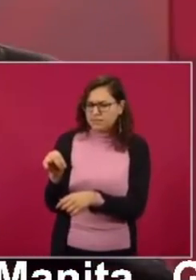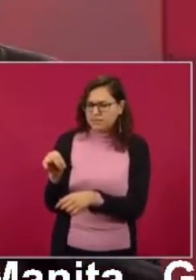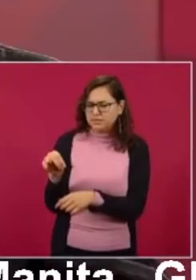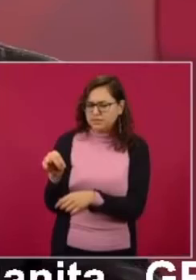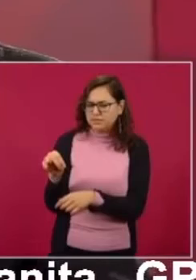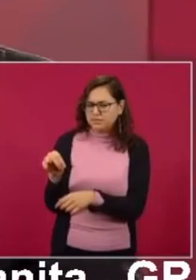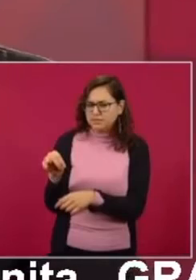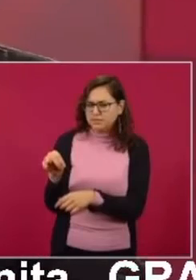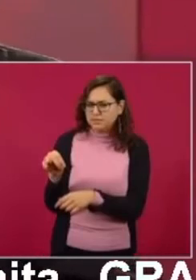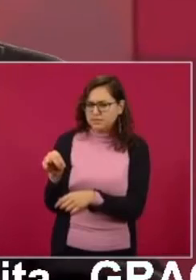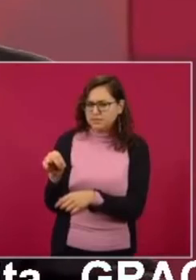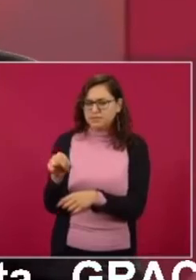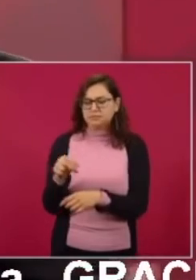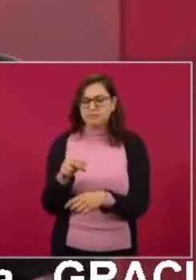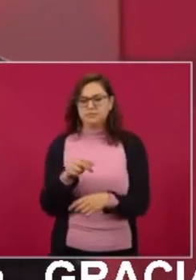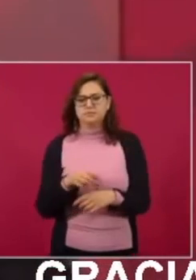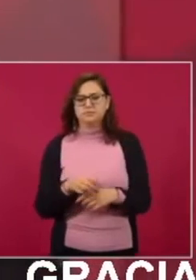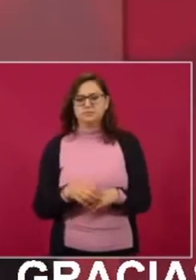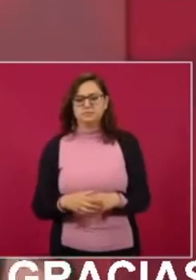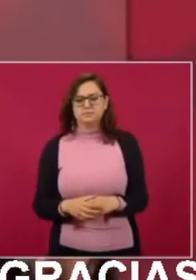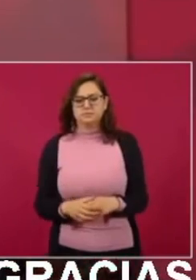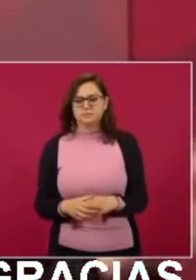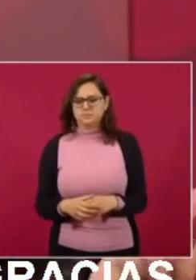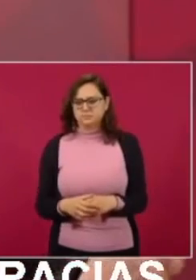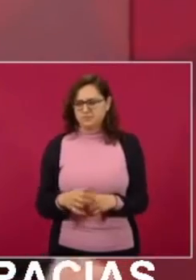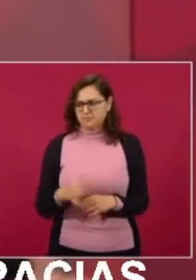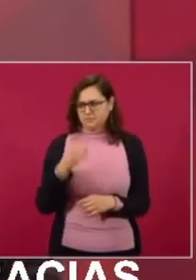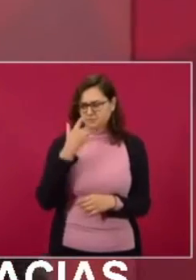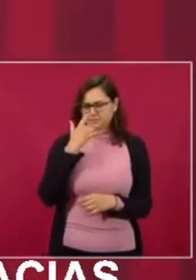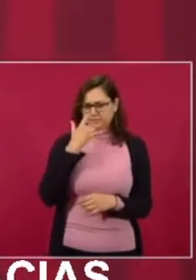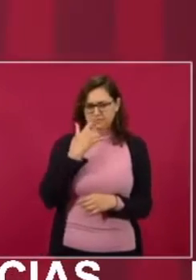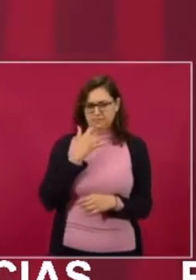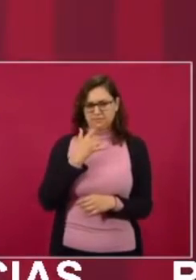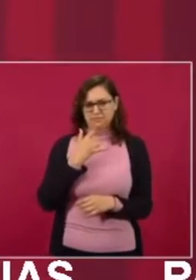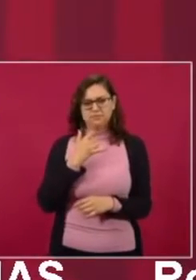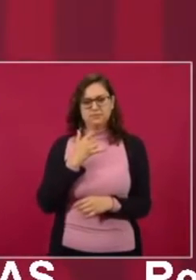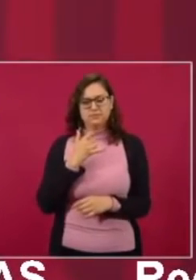del pan de un partido